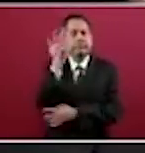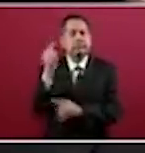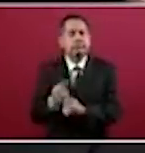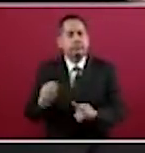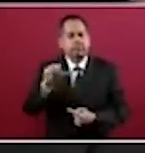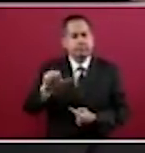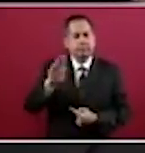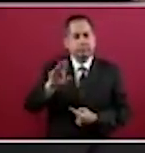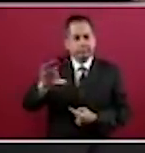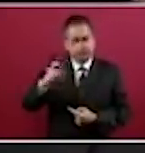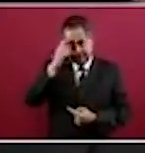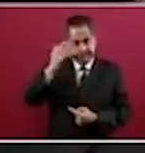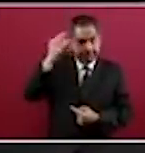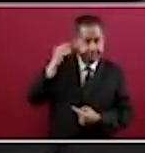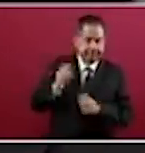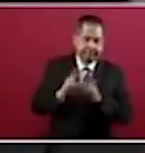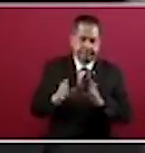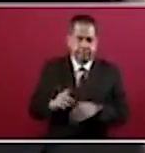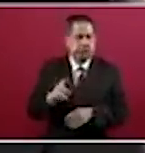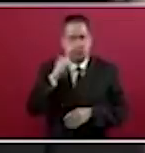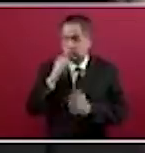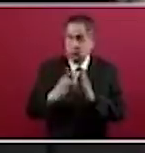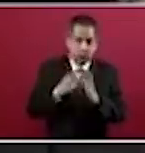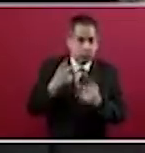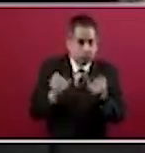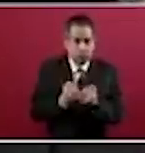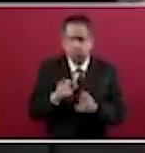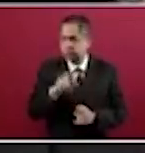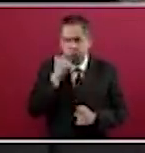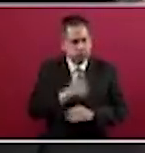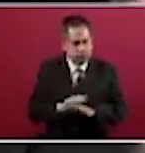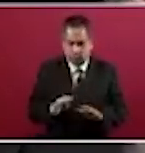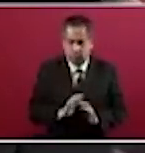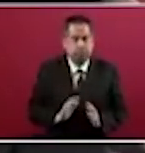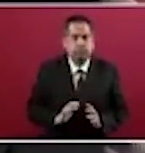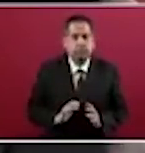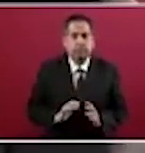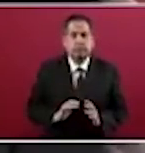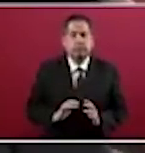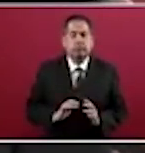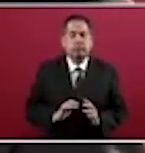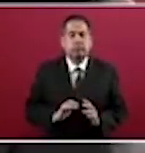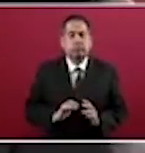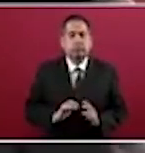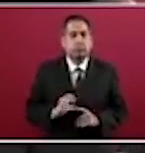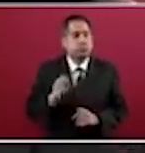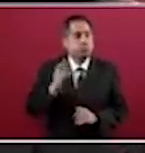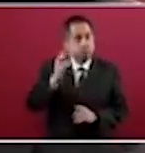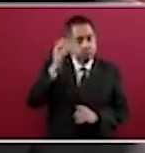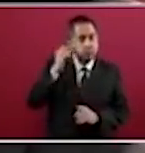guardería ABC. No queremos eso, no. Se